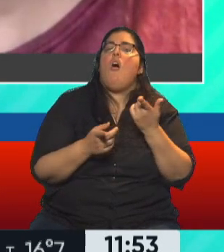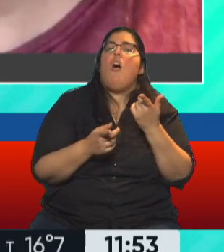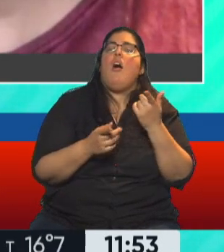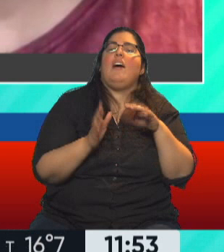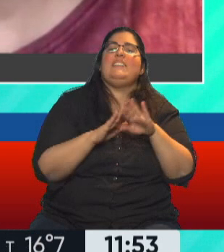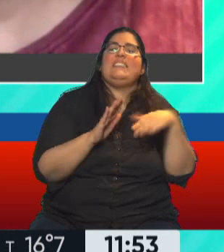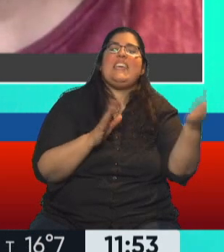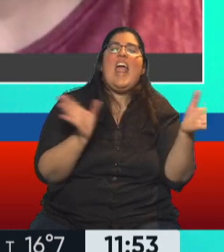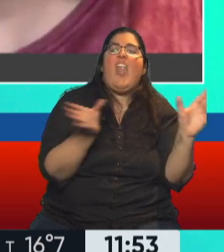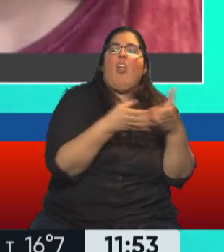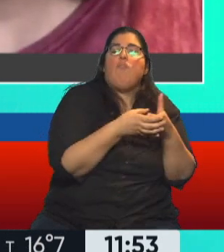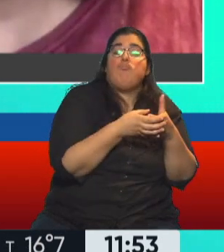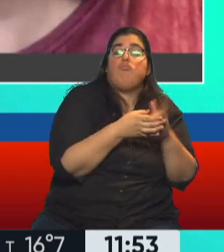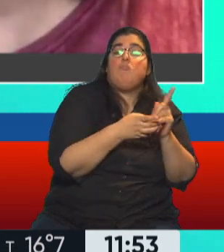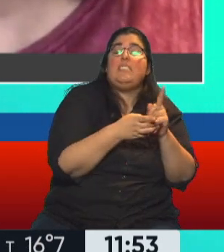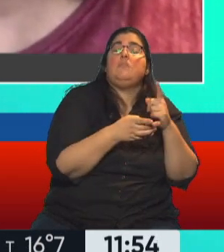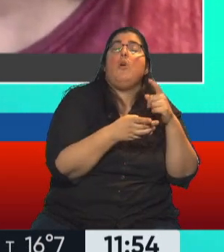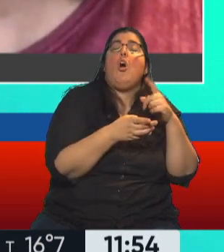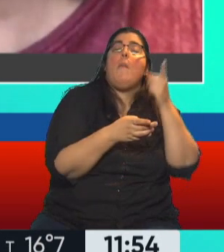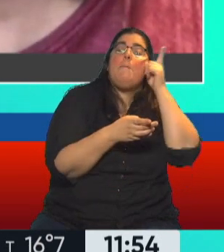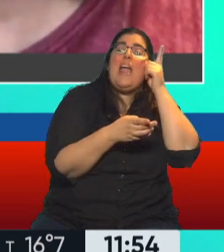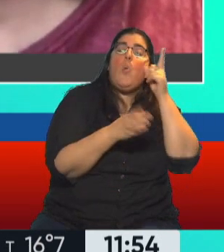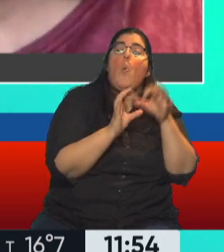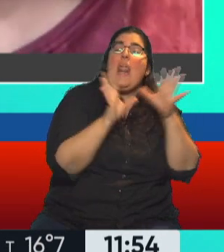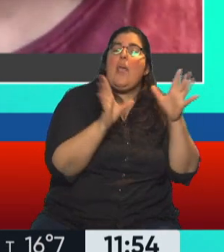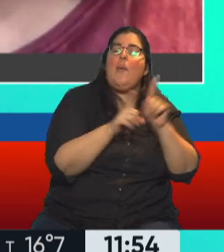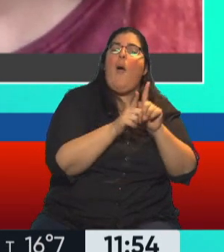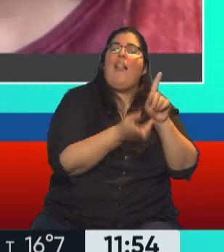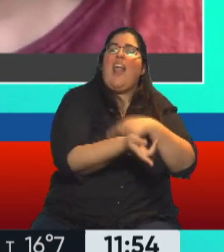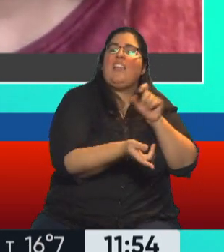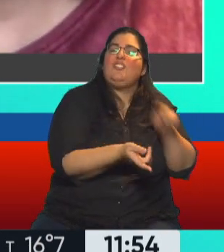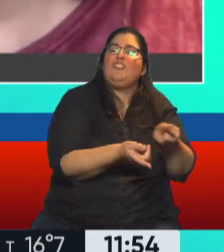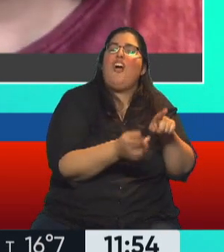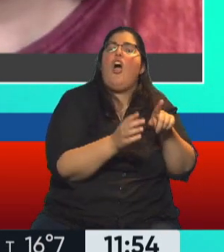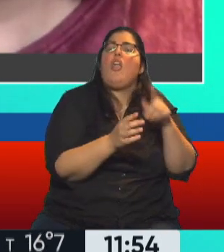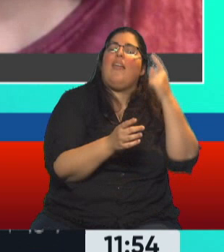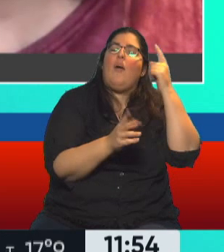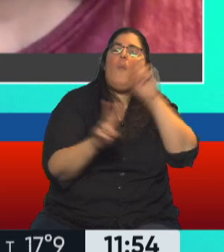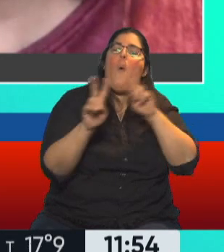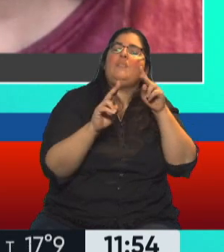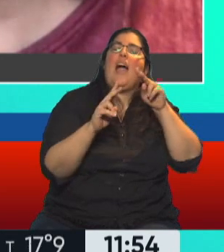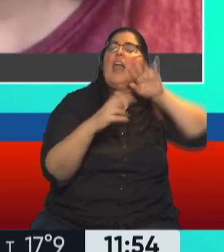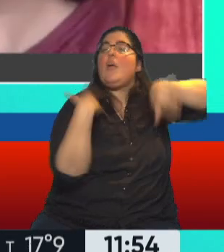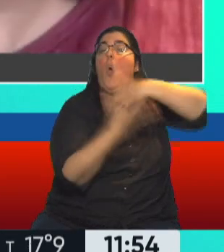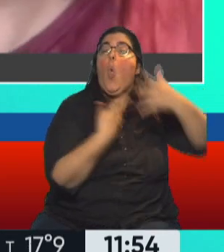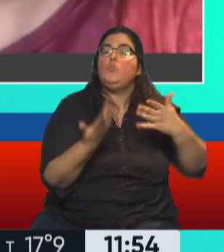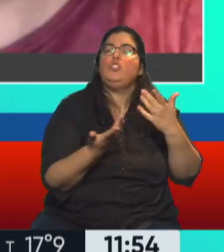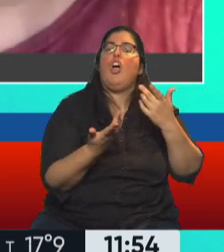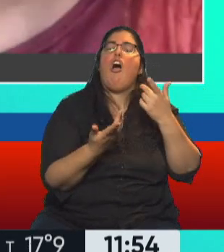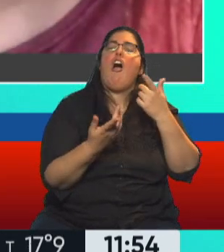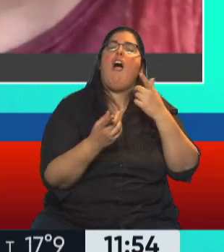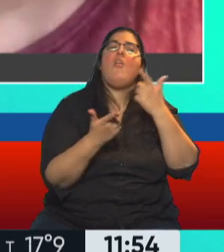está representada por este partido Perú Libre, con estas tradiciones de izquierda revolucionaria, más bien que no tienen